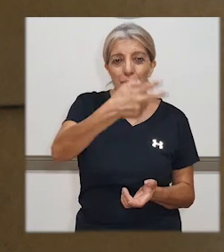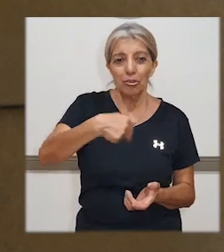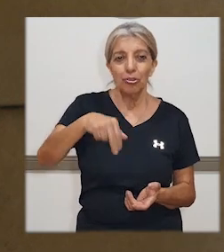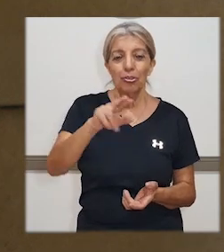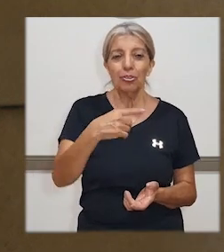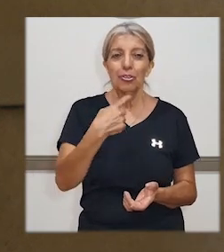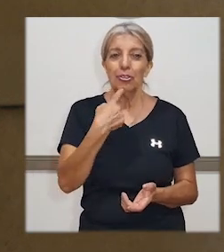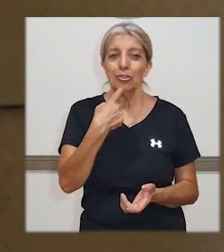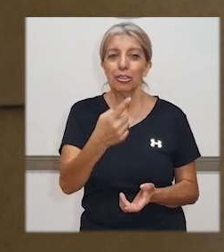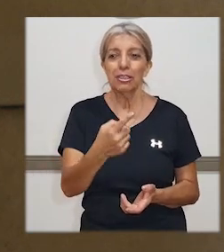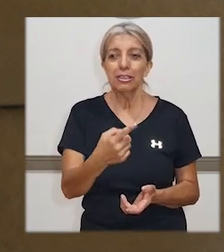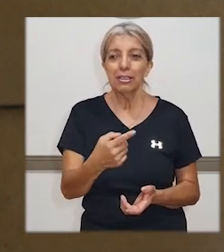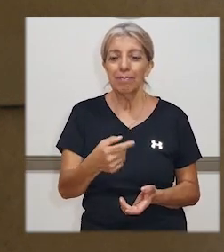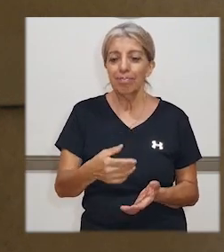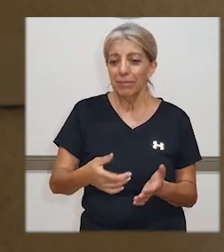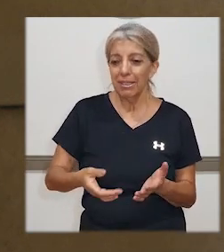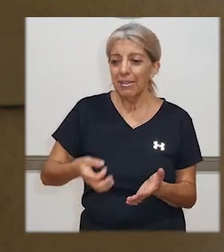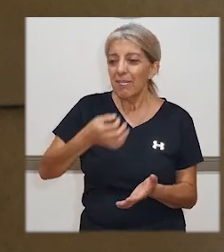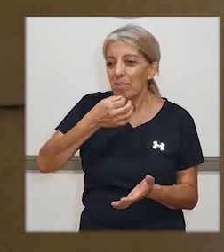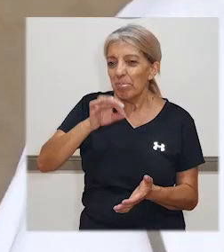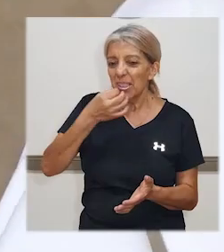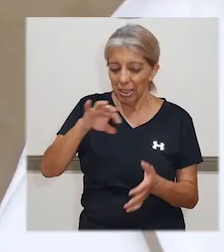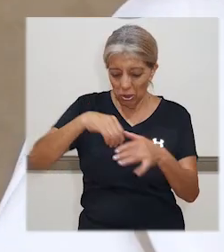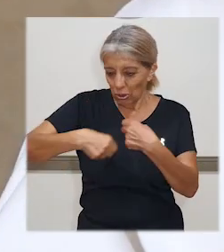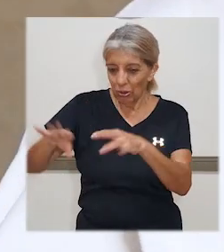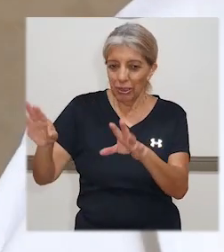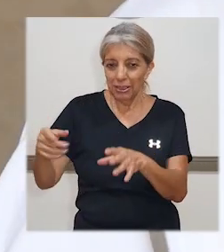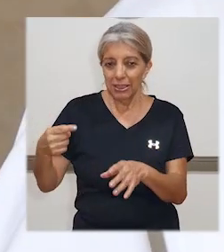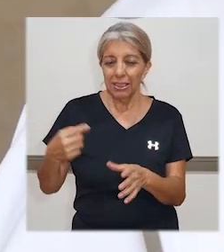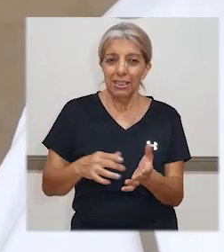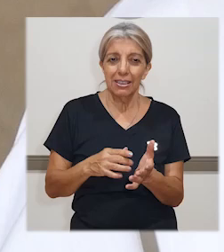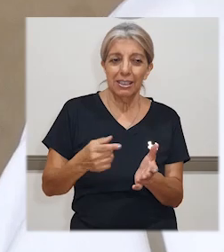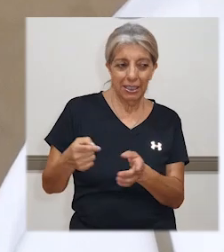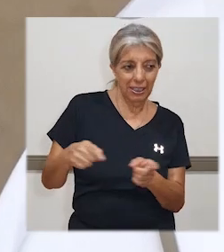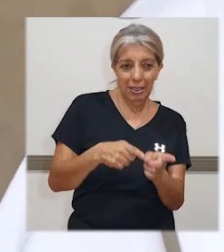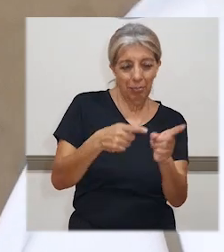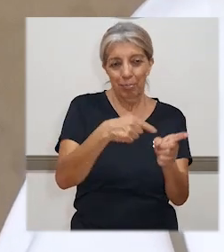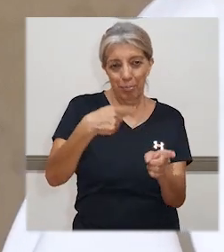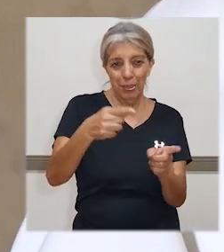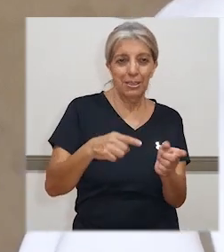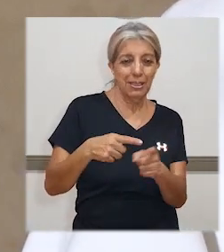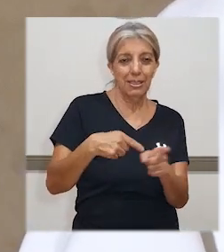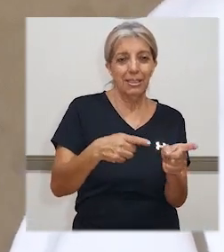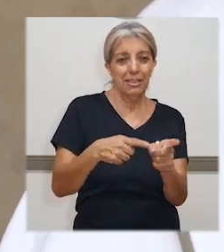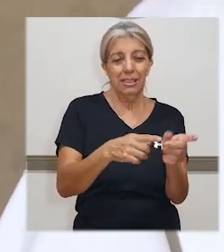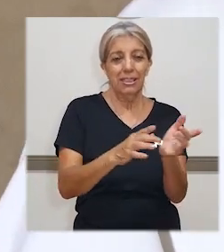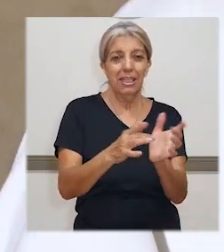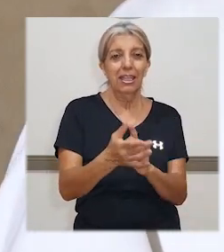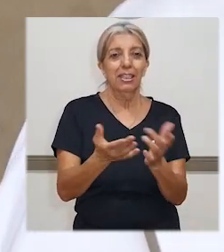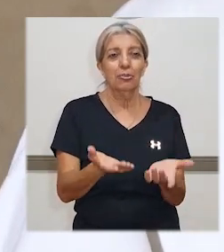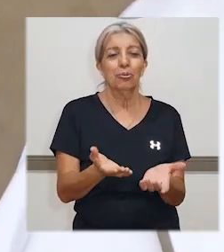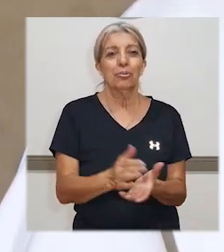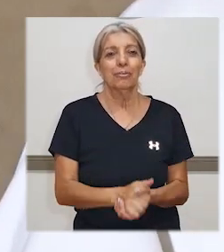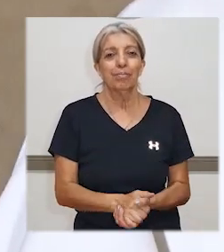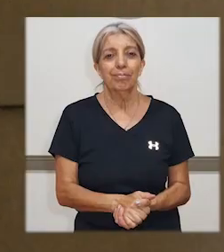sígueme, vende todo lo que tienes, dáselo a los pobres y después seguime. A ti te he llamado para ser